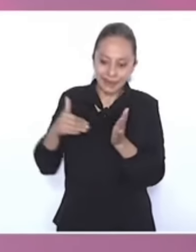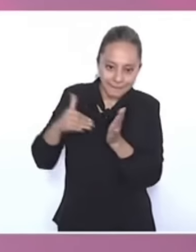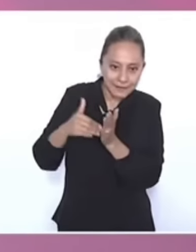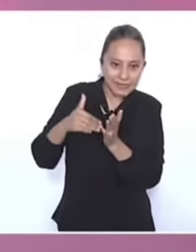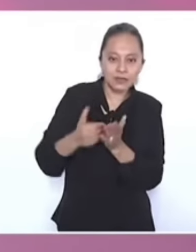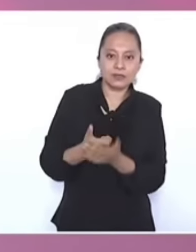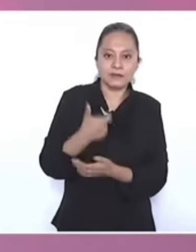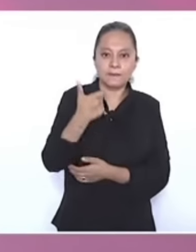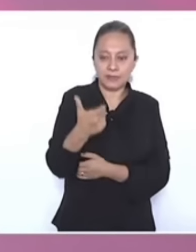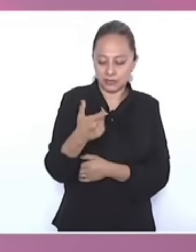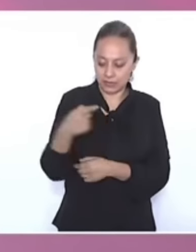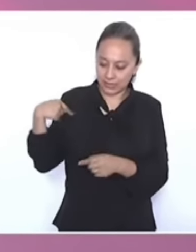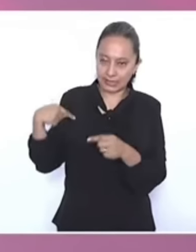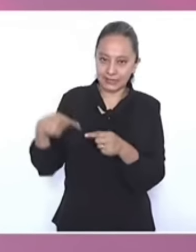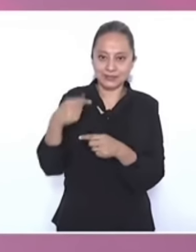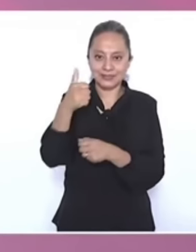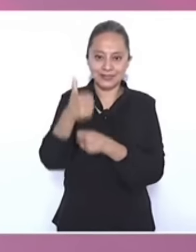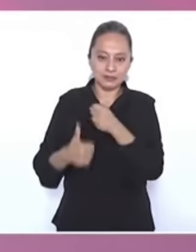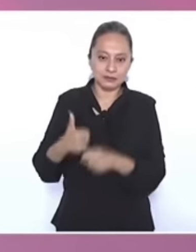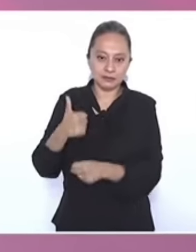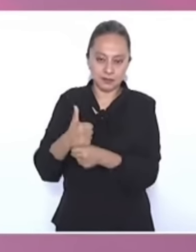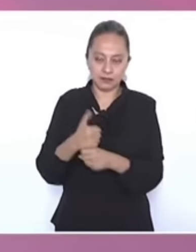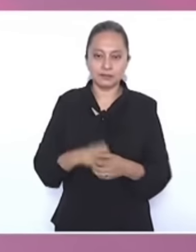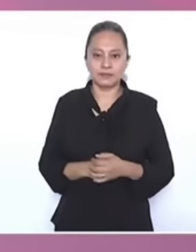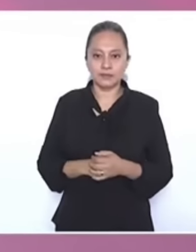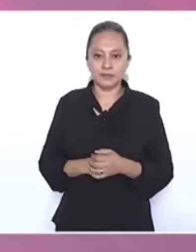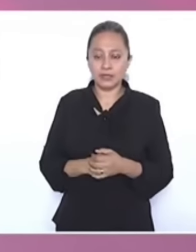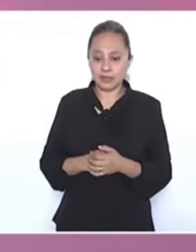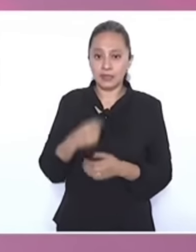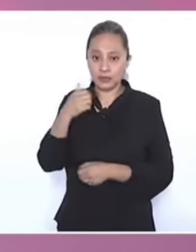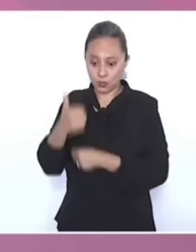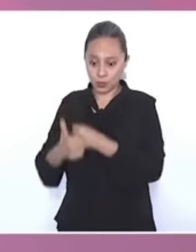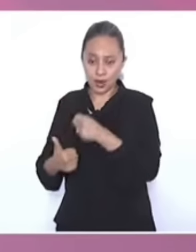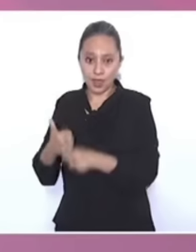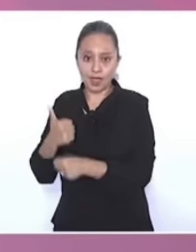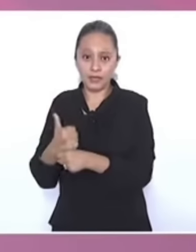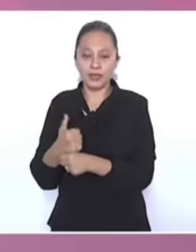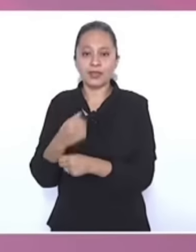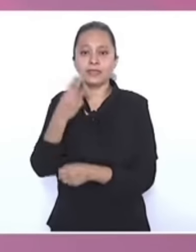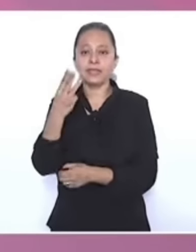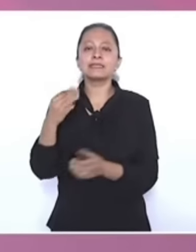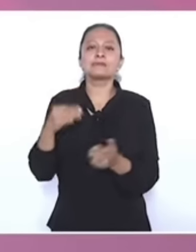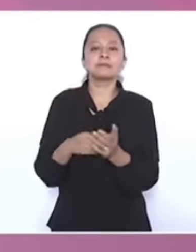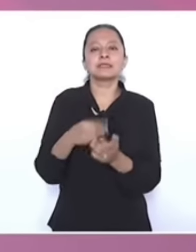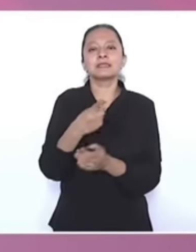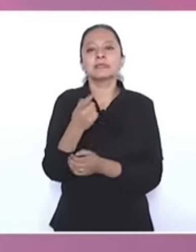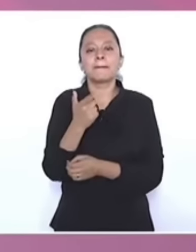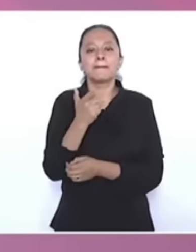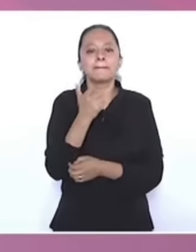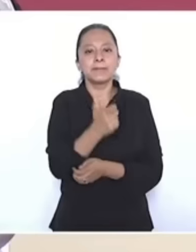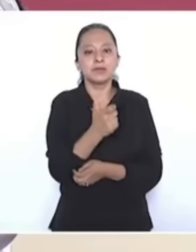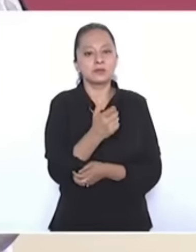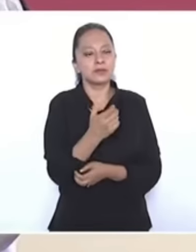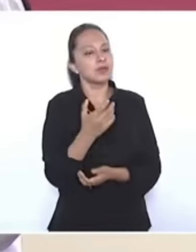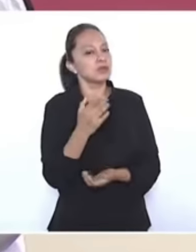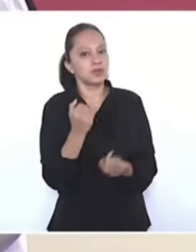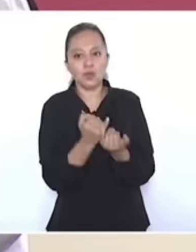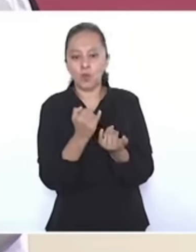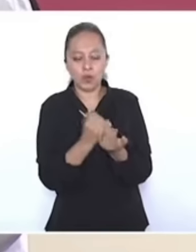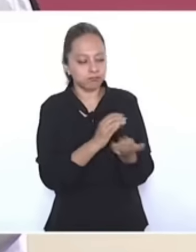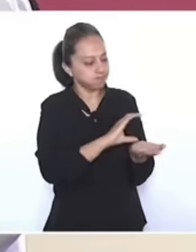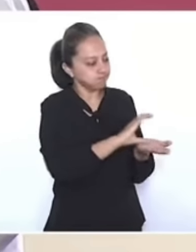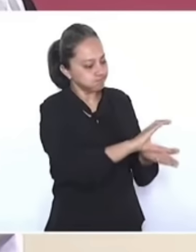sexenio. En este año estamos entregando 3.100 pesos bimestrales de manera directa y sin